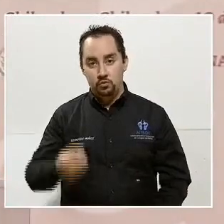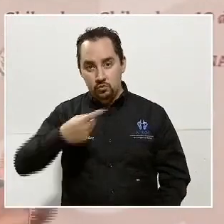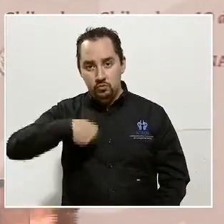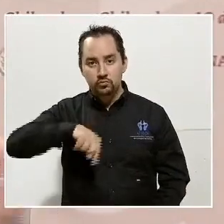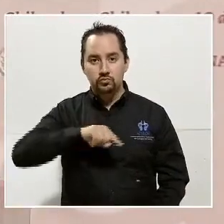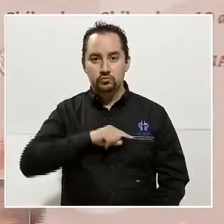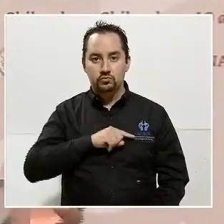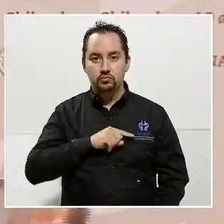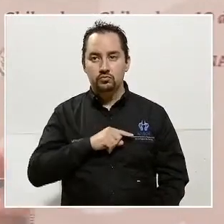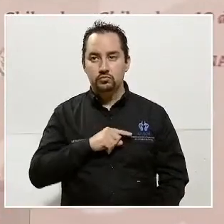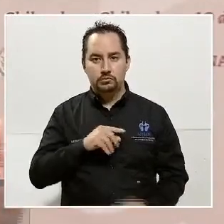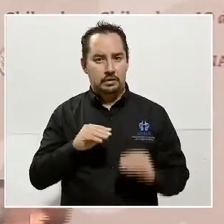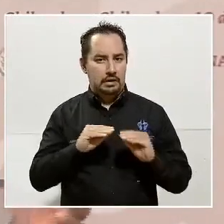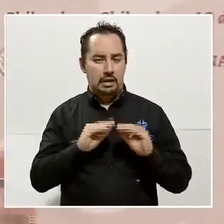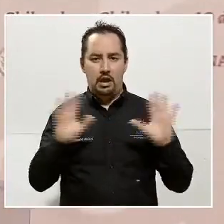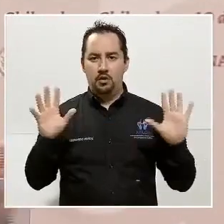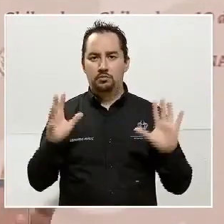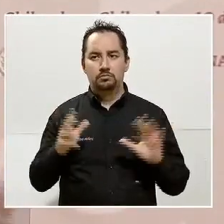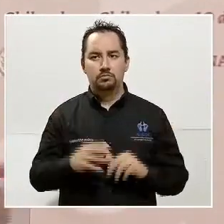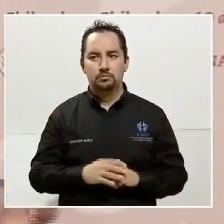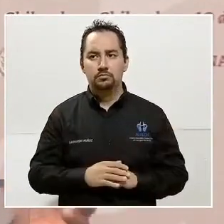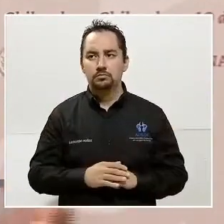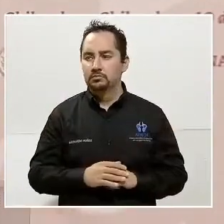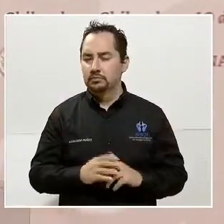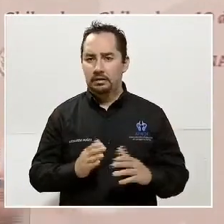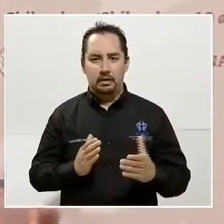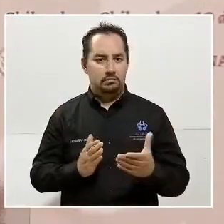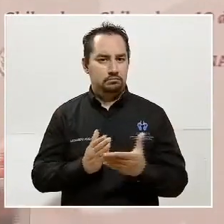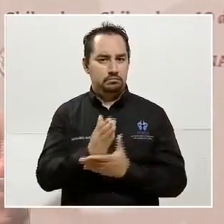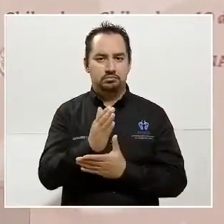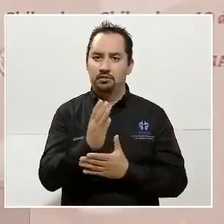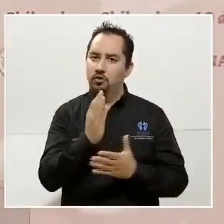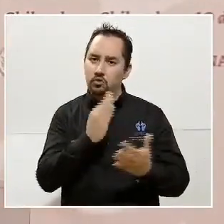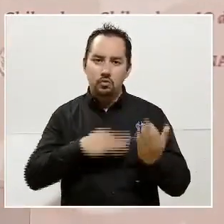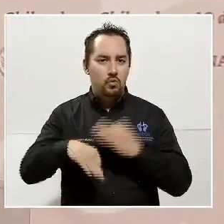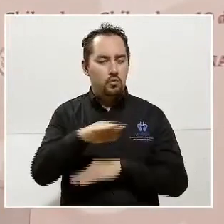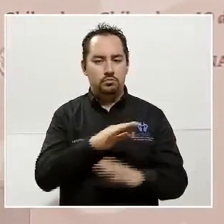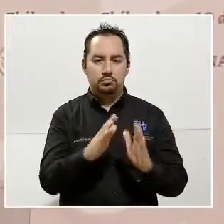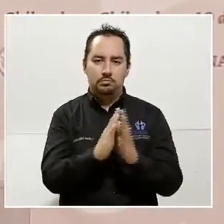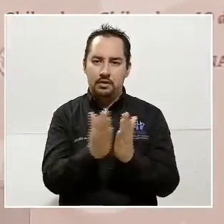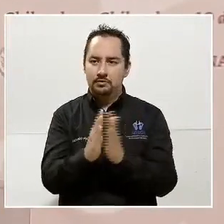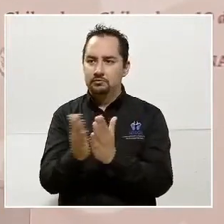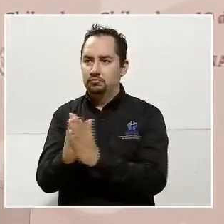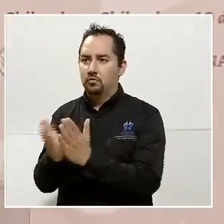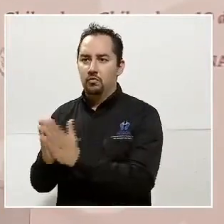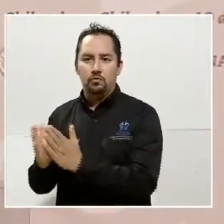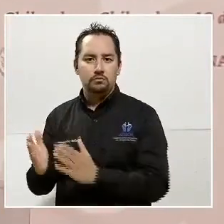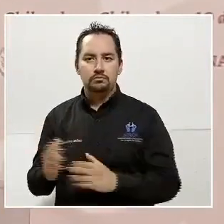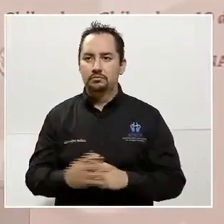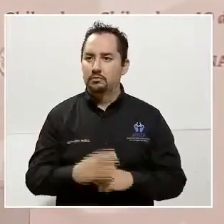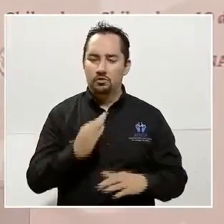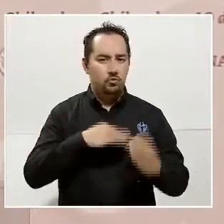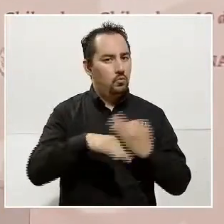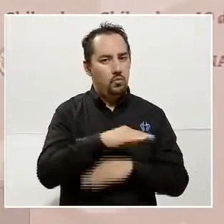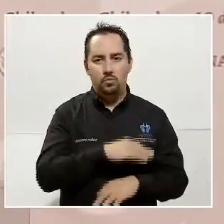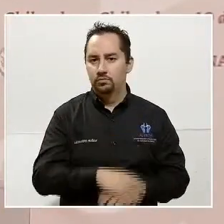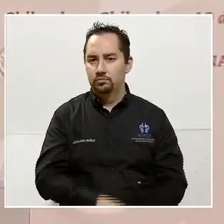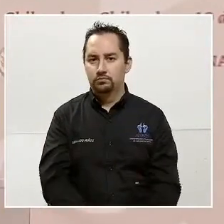permitir que se tenga acceso a todos los archivos de todas las dependencias,